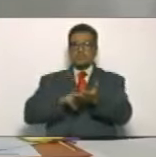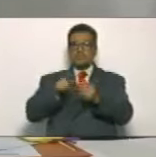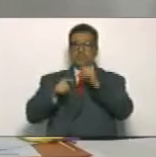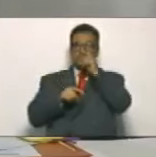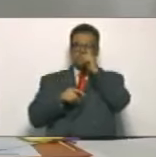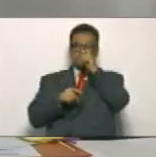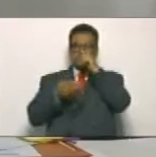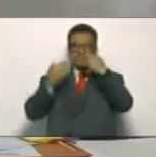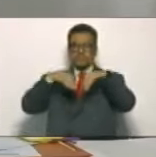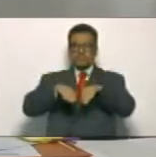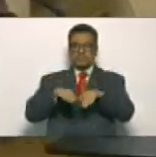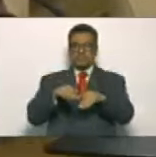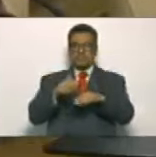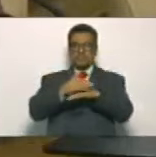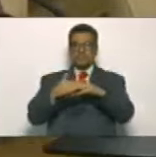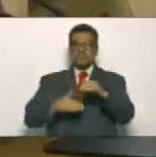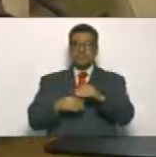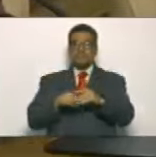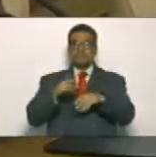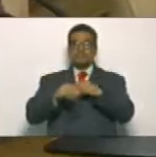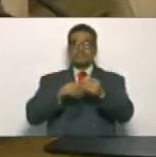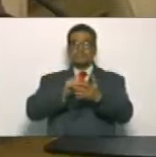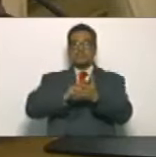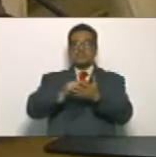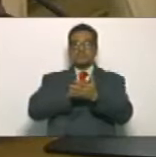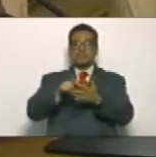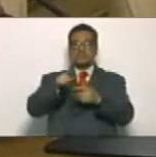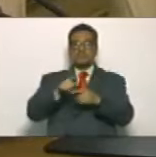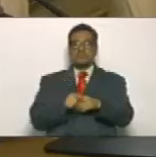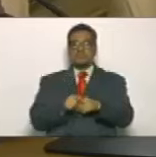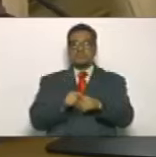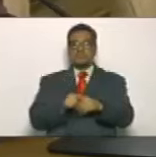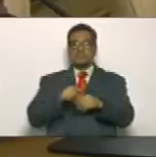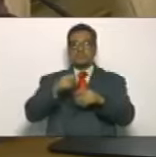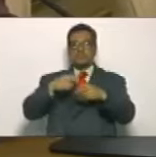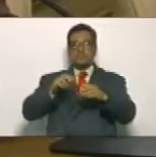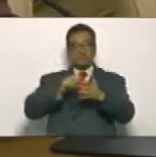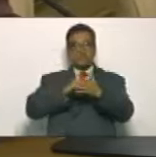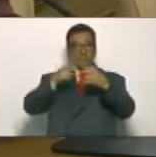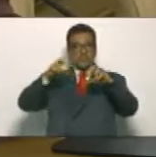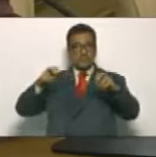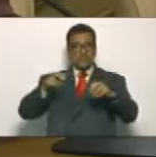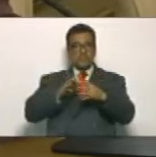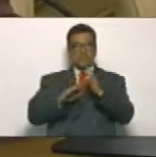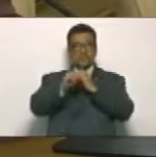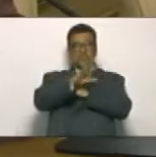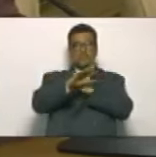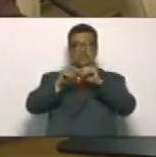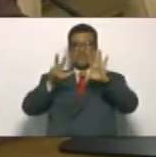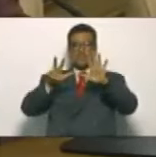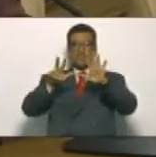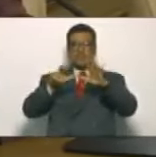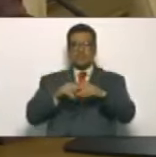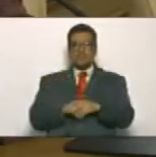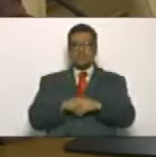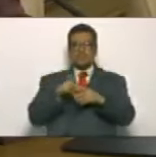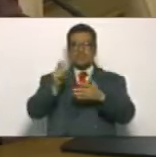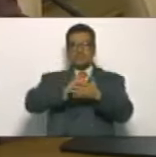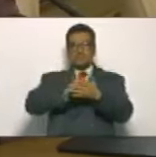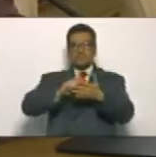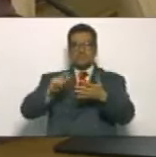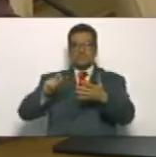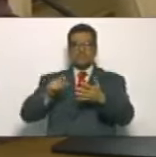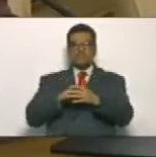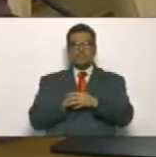aprobado. Siguiente, ciudadana secretaria. Se propone aprobar con modificación la denominación del epígrafe del artículo 58, el cual queda redactado en